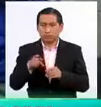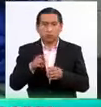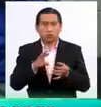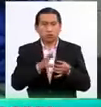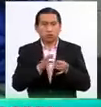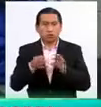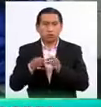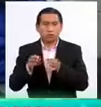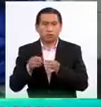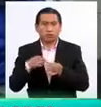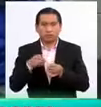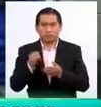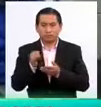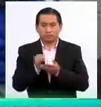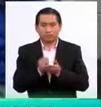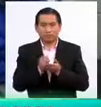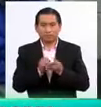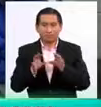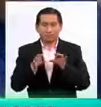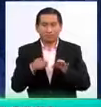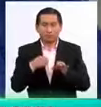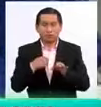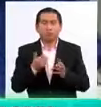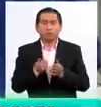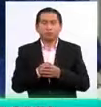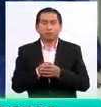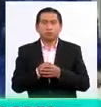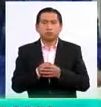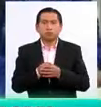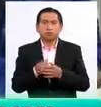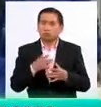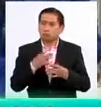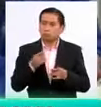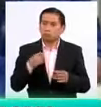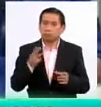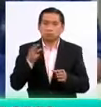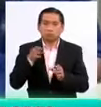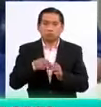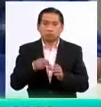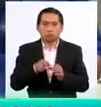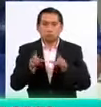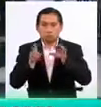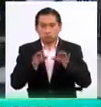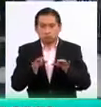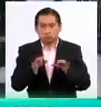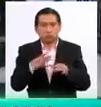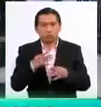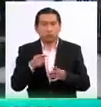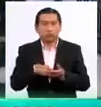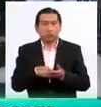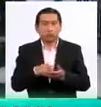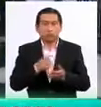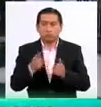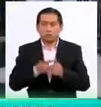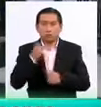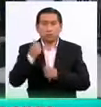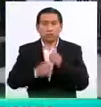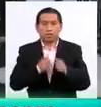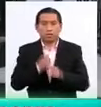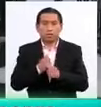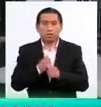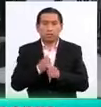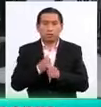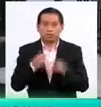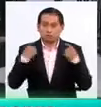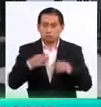Informática. Debido a eso, me llegué a interesar por informática y a mi primer año pude sacar una